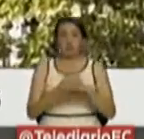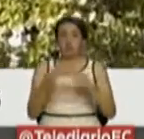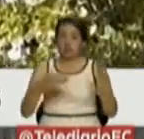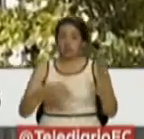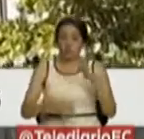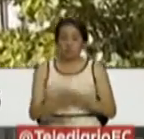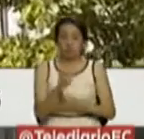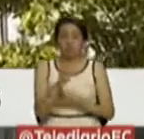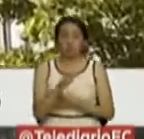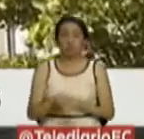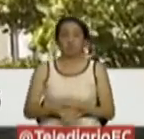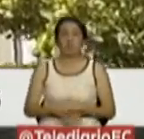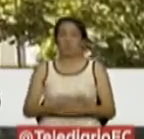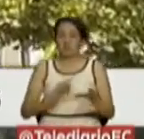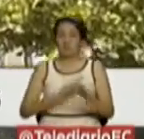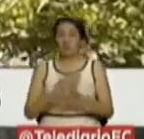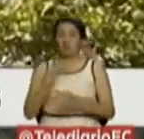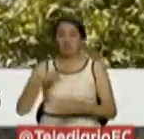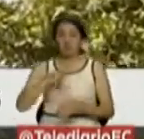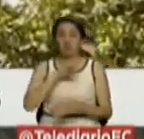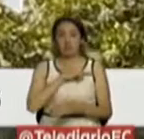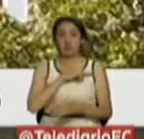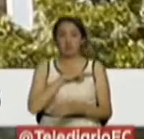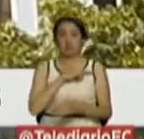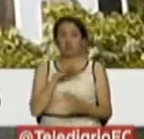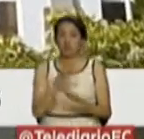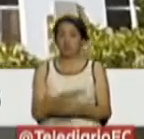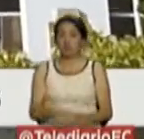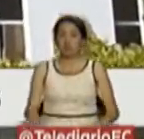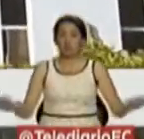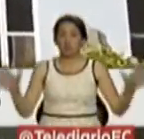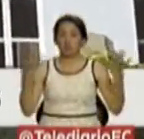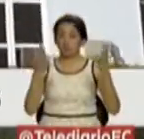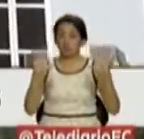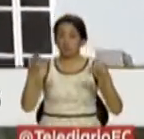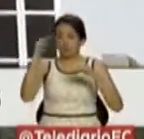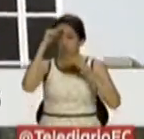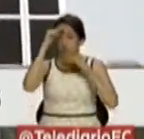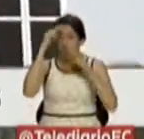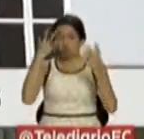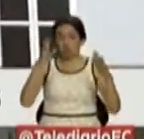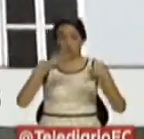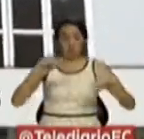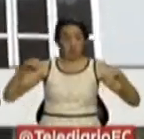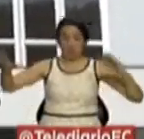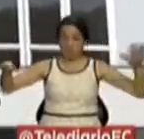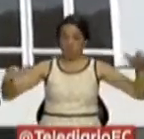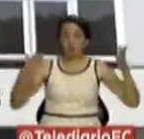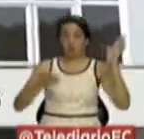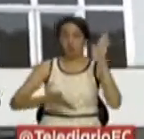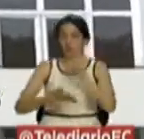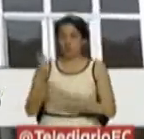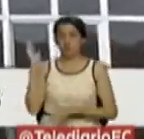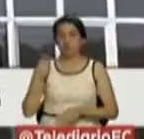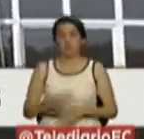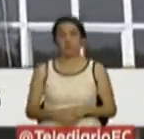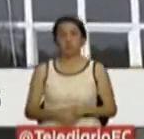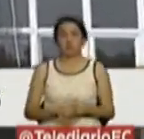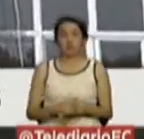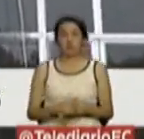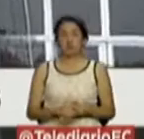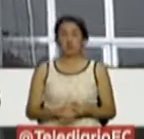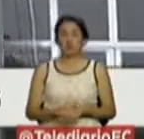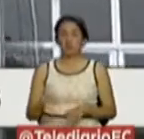que realicen el ingreso, y nosotros posterior a ello, ya de verificar que no exista ningún alumno en los exteriores, nos procedemos a retirar. Otra situación,